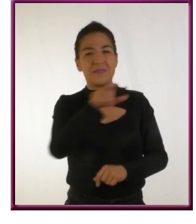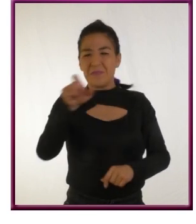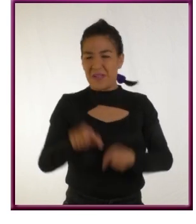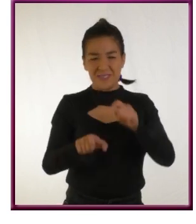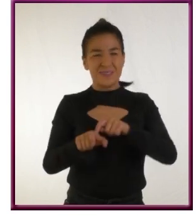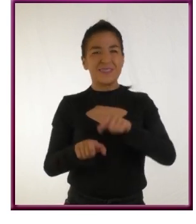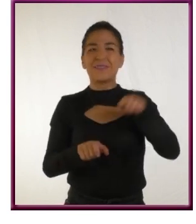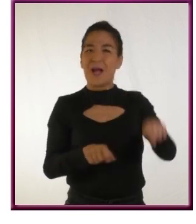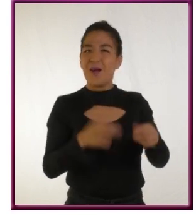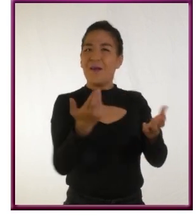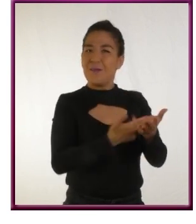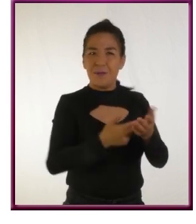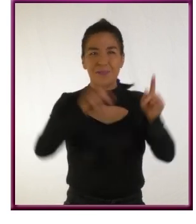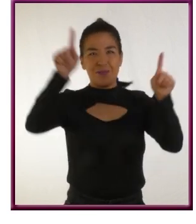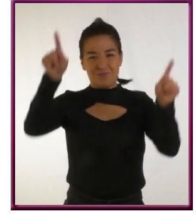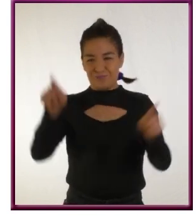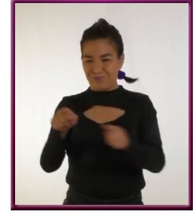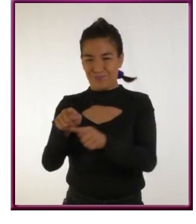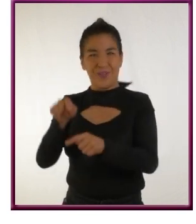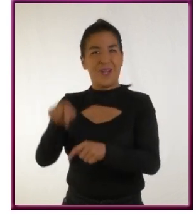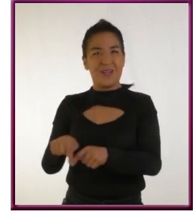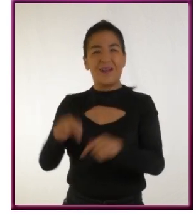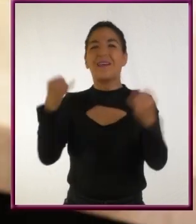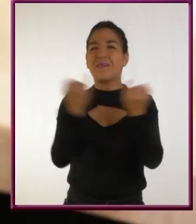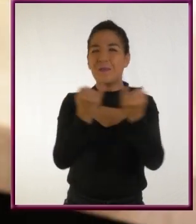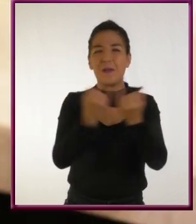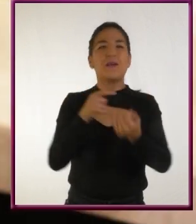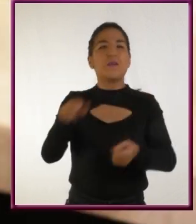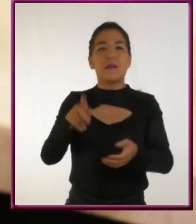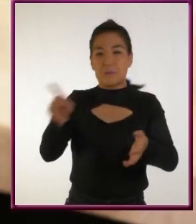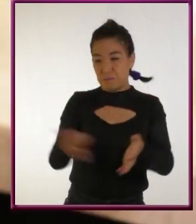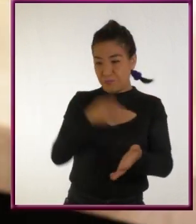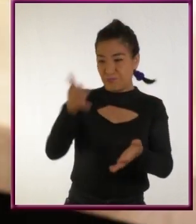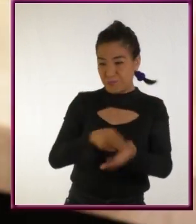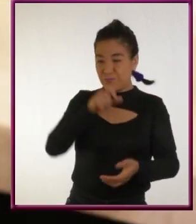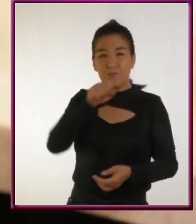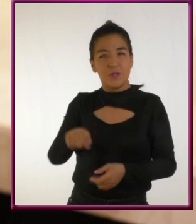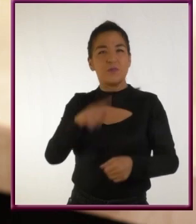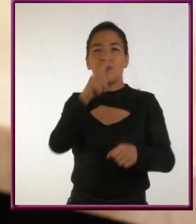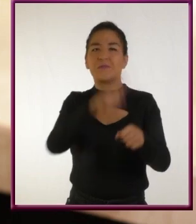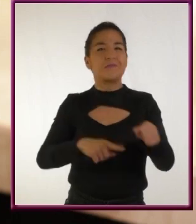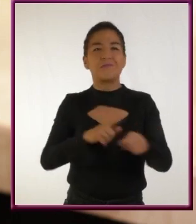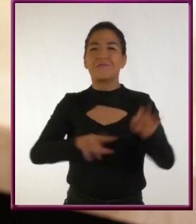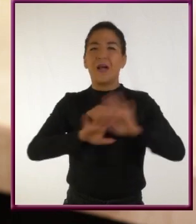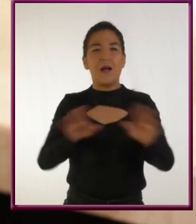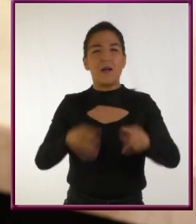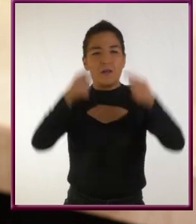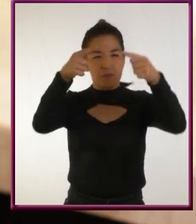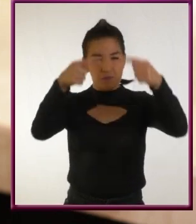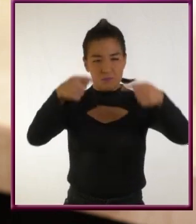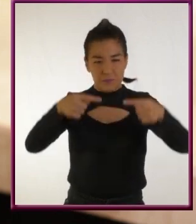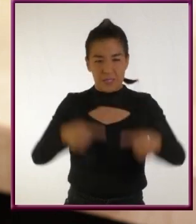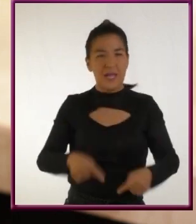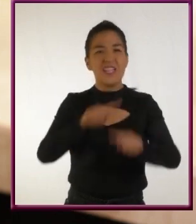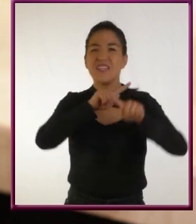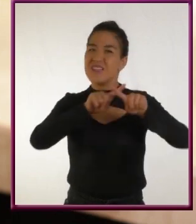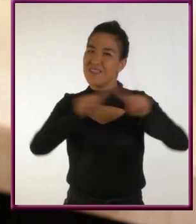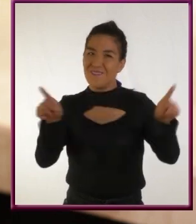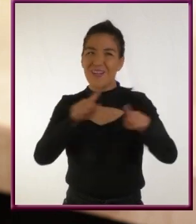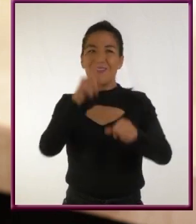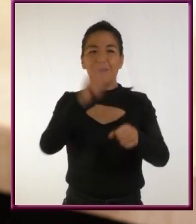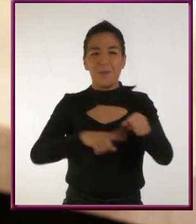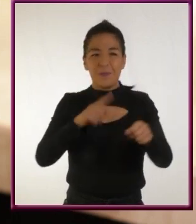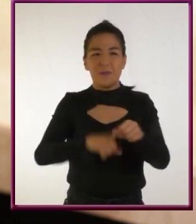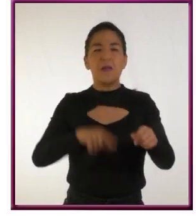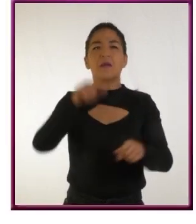casualmente, pues fue el rosa. ¿Por qué podemos resolver ecuaciones? Pues porque no se repiten los colores ni en cada renglón ni